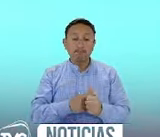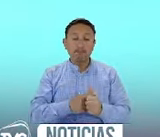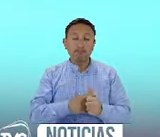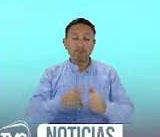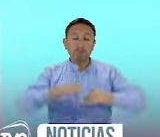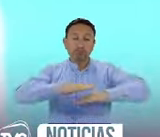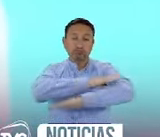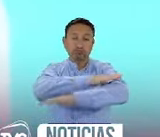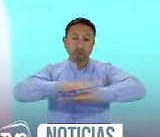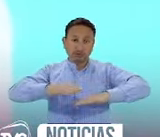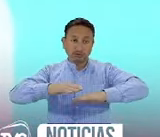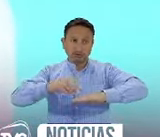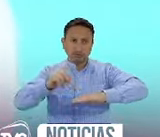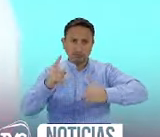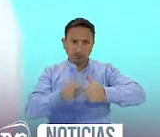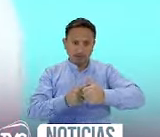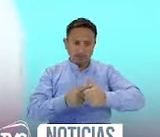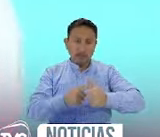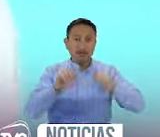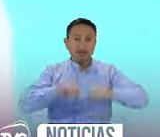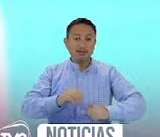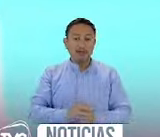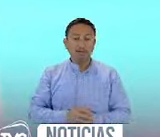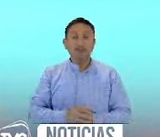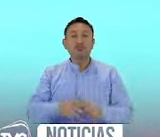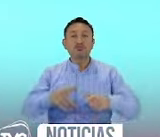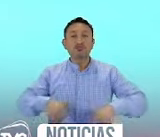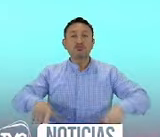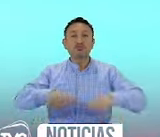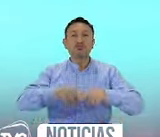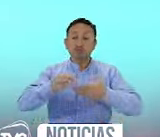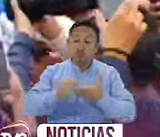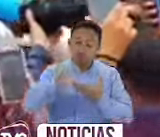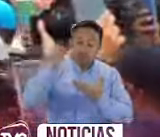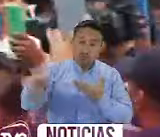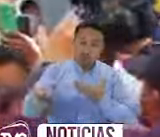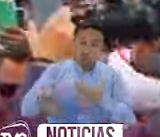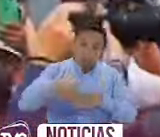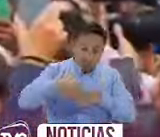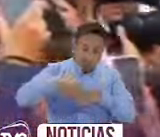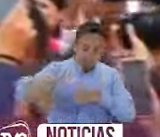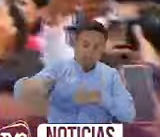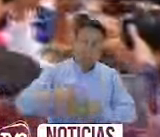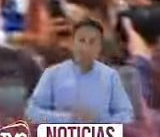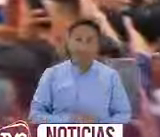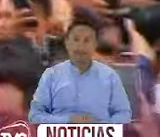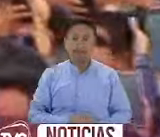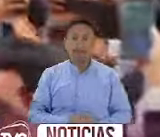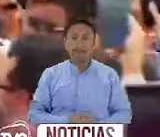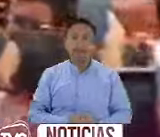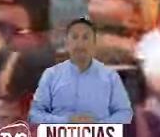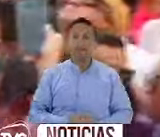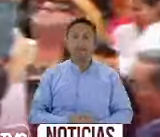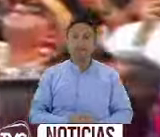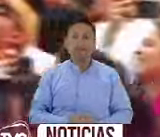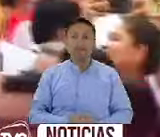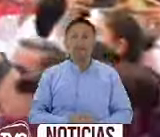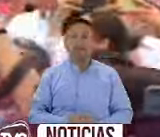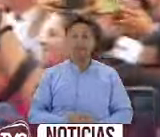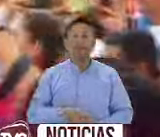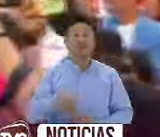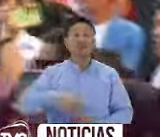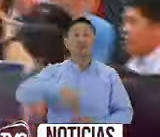sino poniendo énfasis en los caminos vecinales. Pero en ese evento que se realizó en los galpones de la prefectura en el norte de la